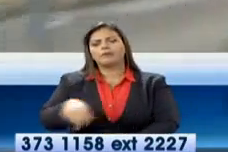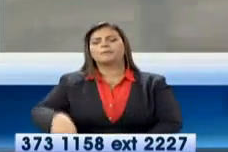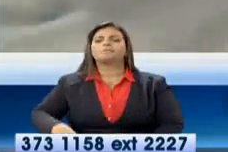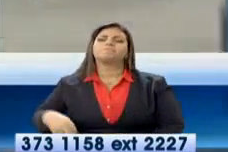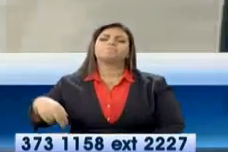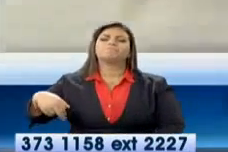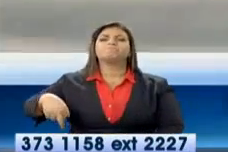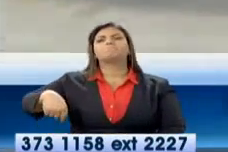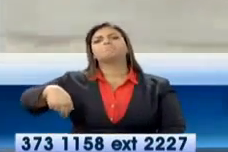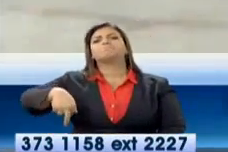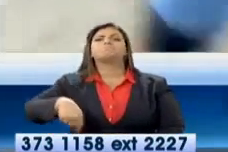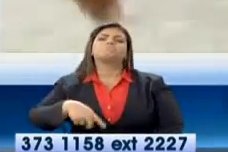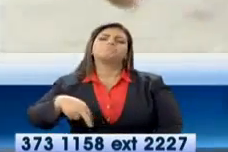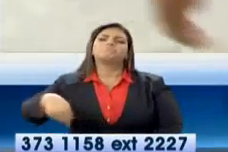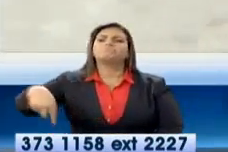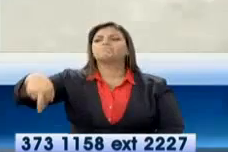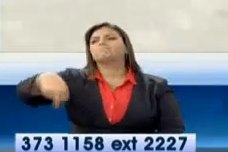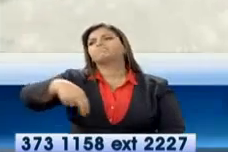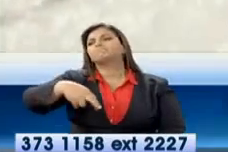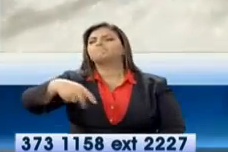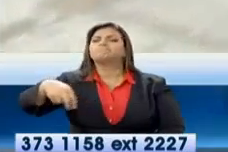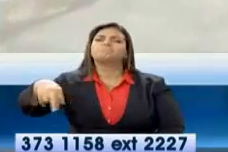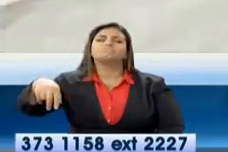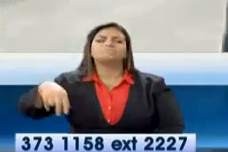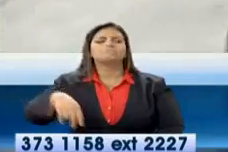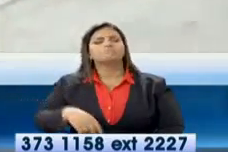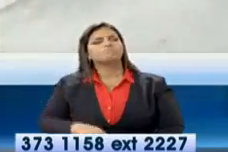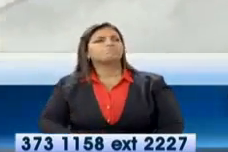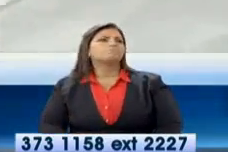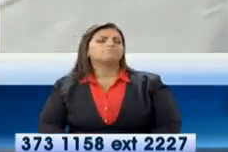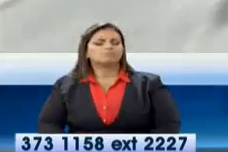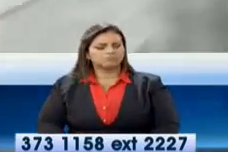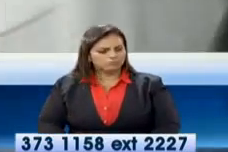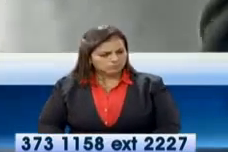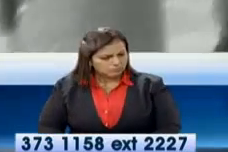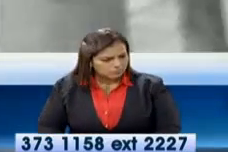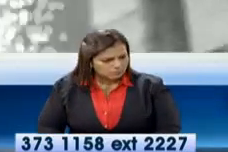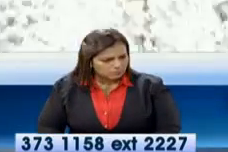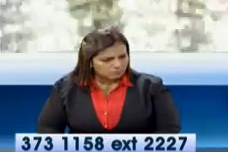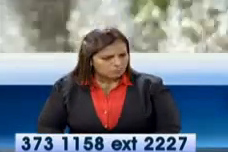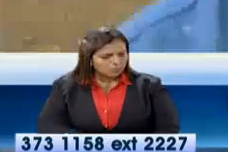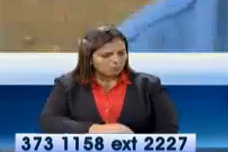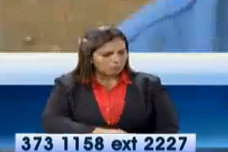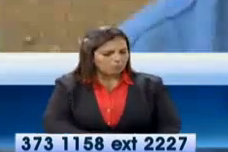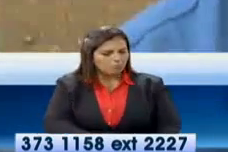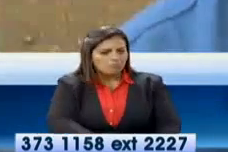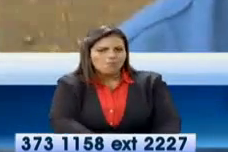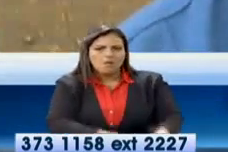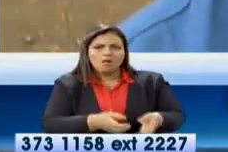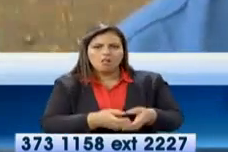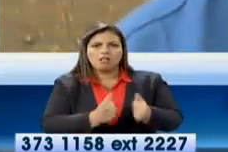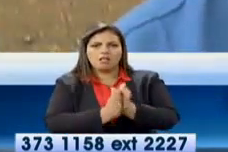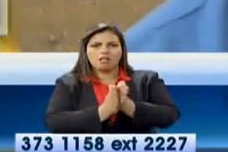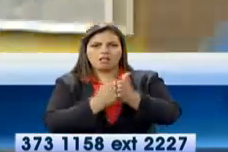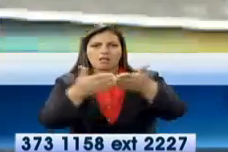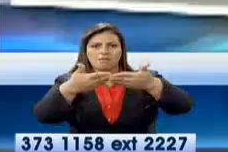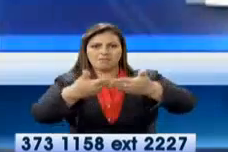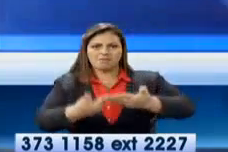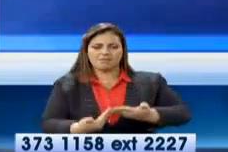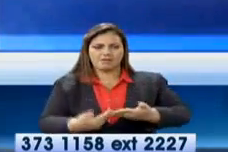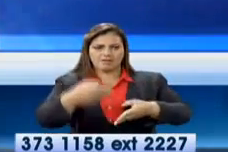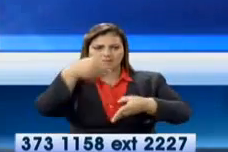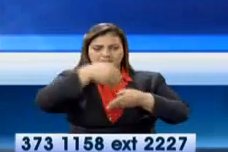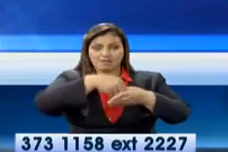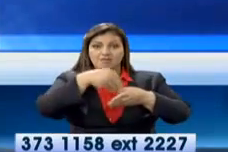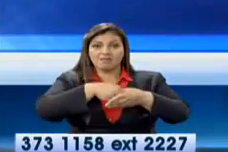general y voy caminando y wow, diagonal a un carro, encuentro una billetera. Llamo al supervisor para que él ya pueda proceder a abrir la